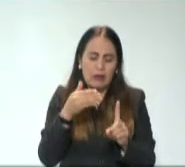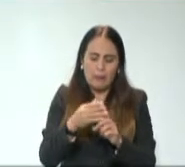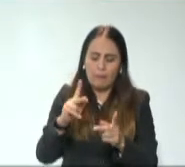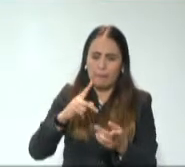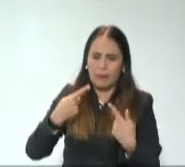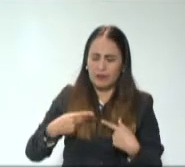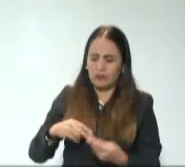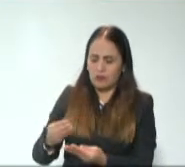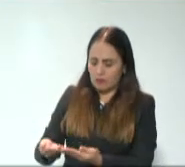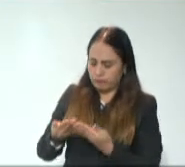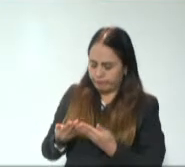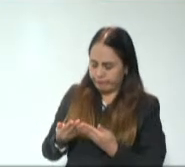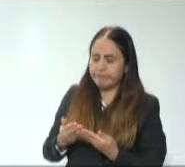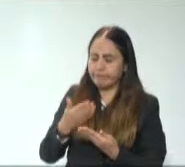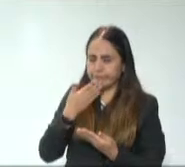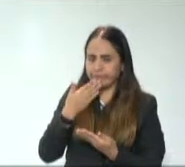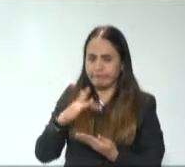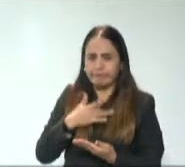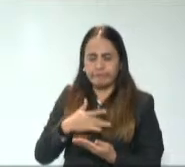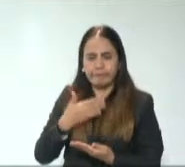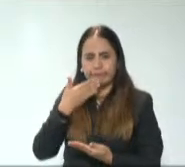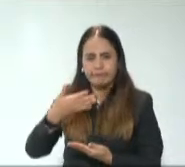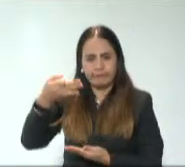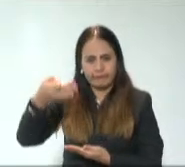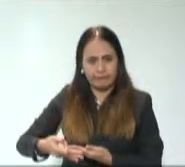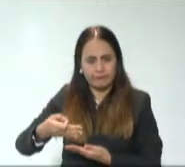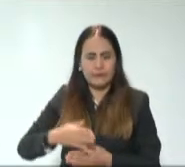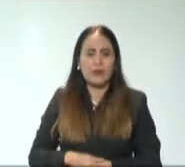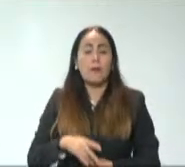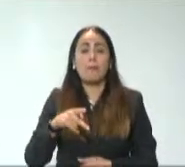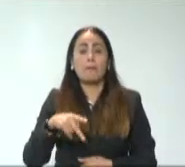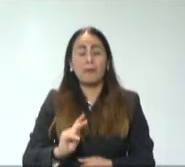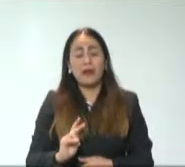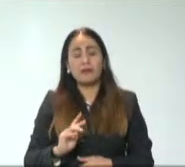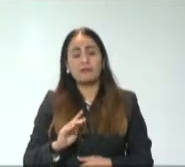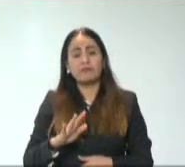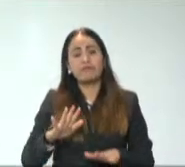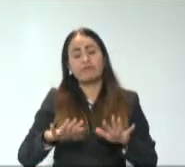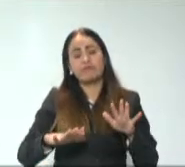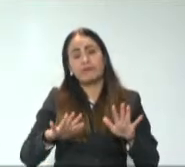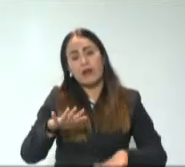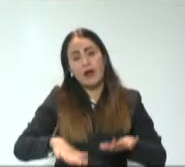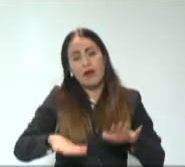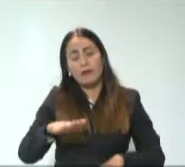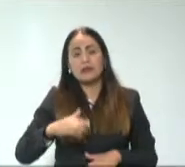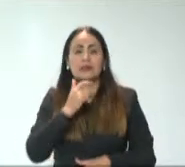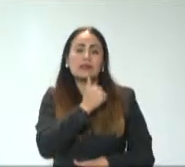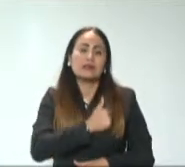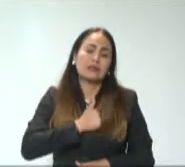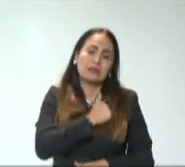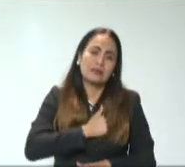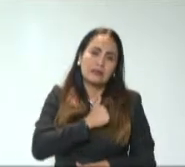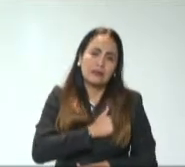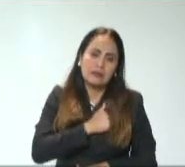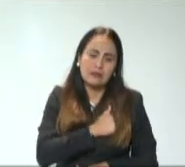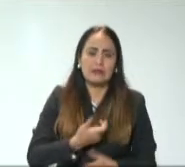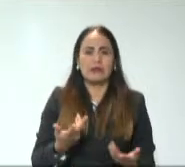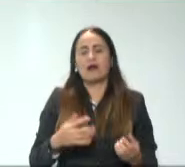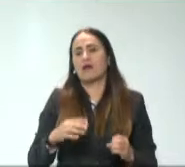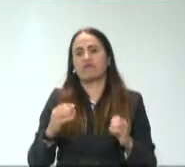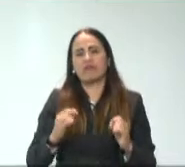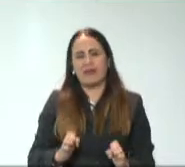posible para el solicitante Y lamentablemente eh el acceso a los inmuebles se ha